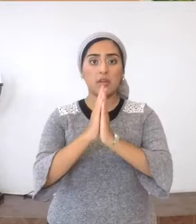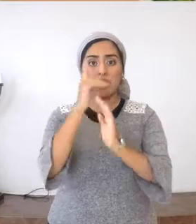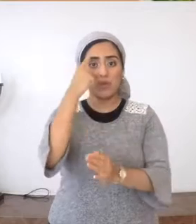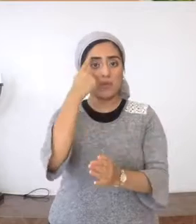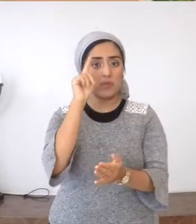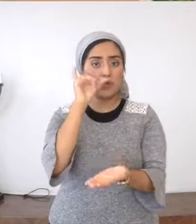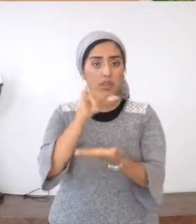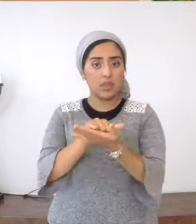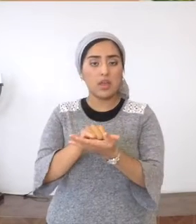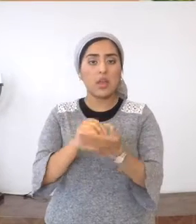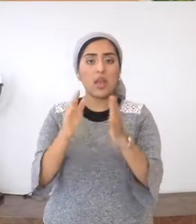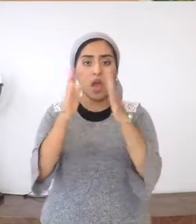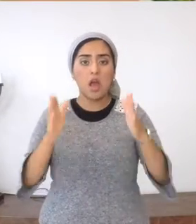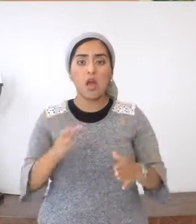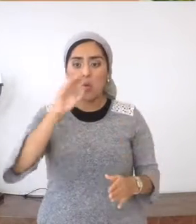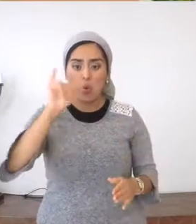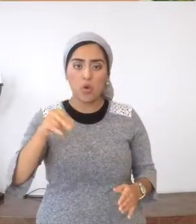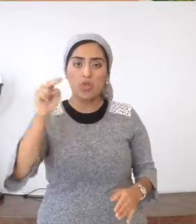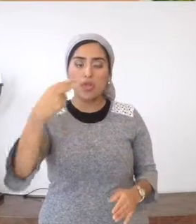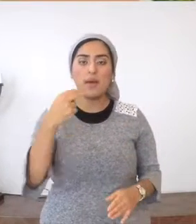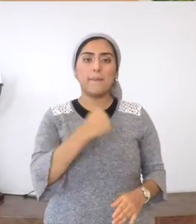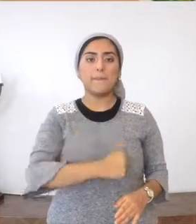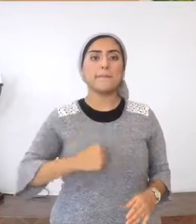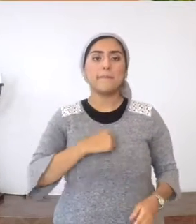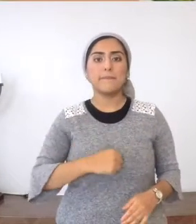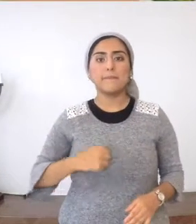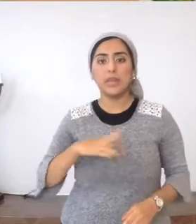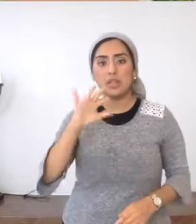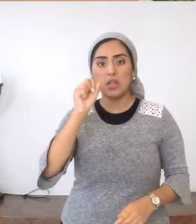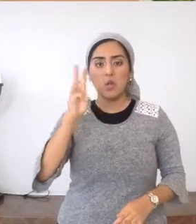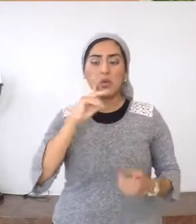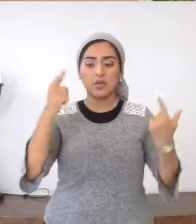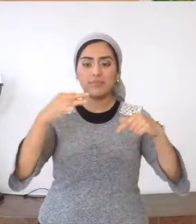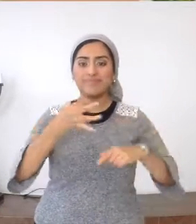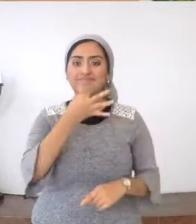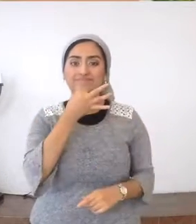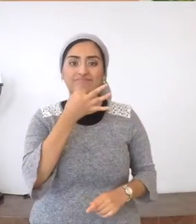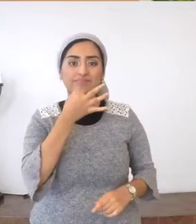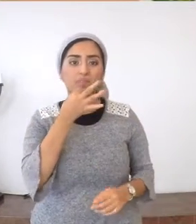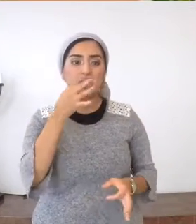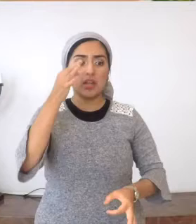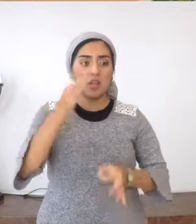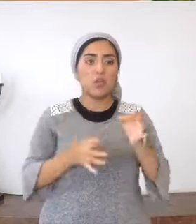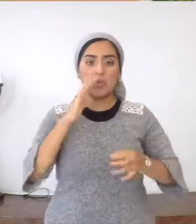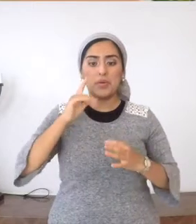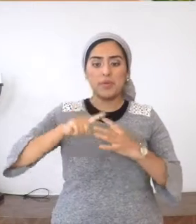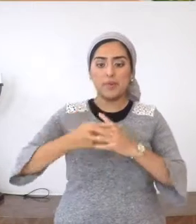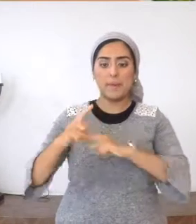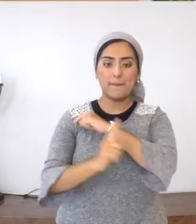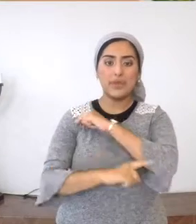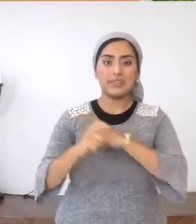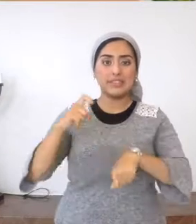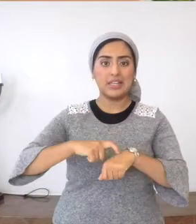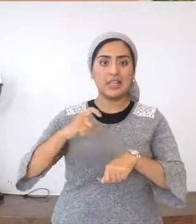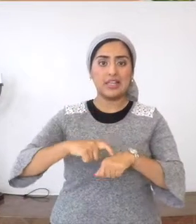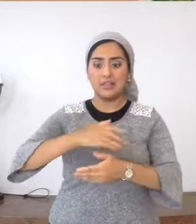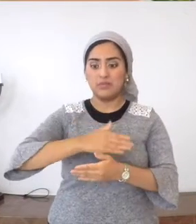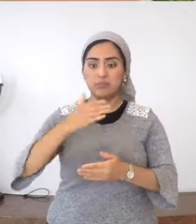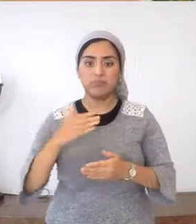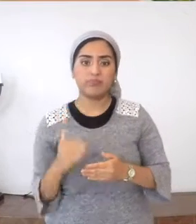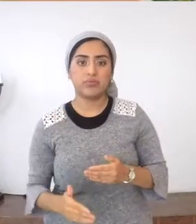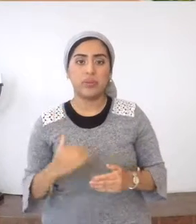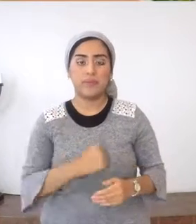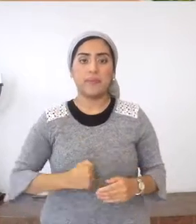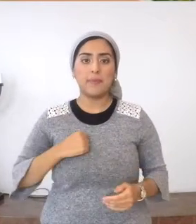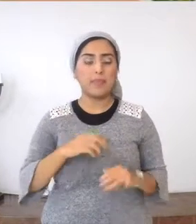Hoy en la madrugada La mañana estaba yo Orando por eso Casa de Judá Arrepiéntete Ya se comienza a ver pronto